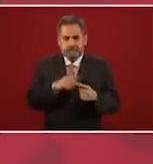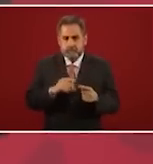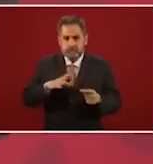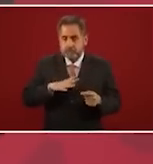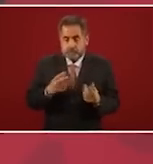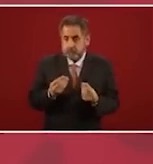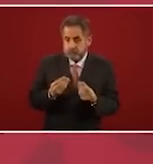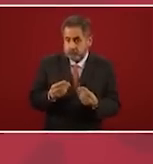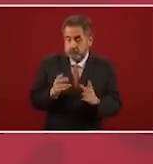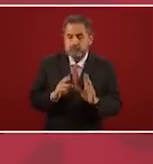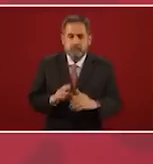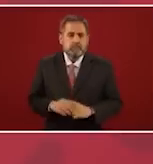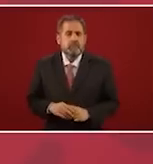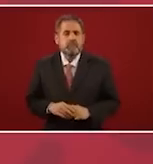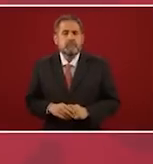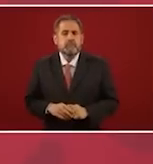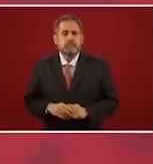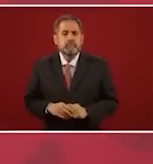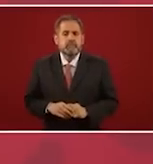insumos,